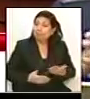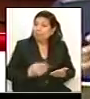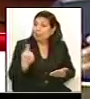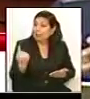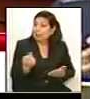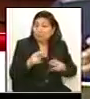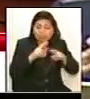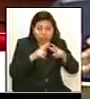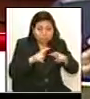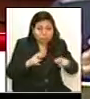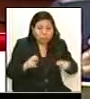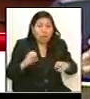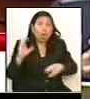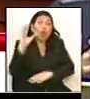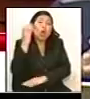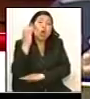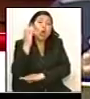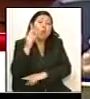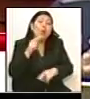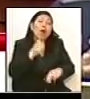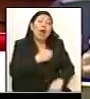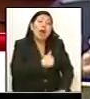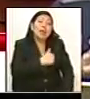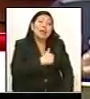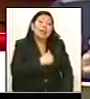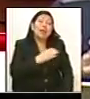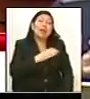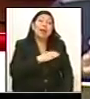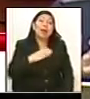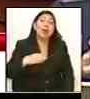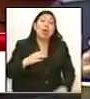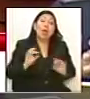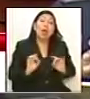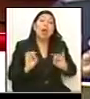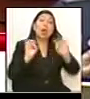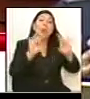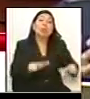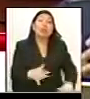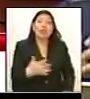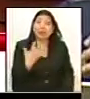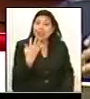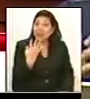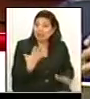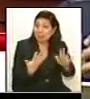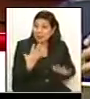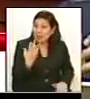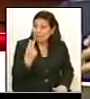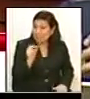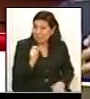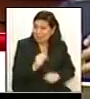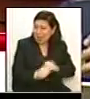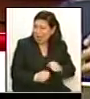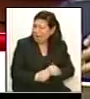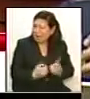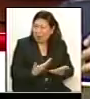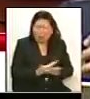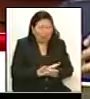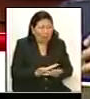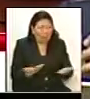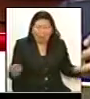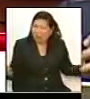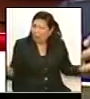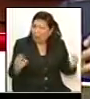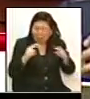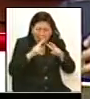de exploración en Colombia, Argentina, Canadá, Australia? En 15 o 20 años vamos a ser un país donde no va a haber ningún tipo